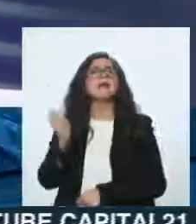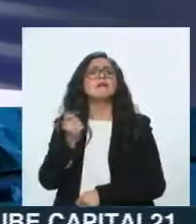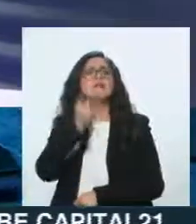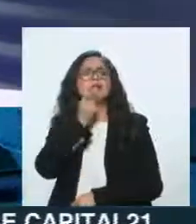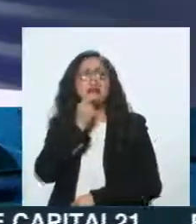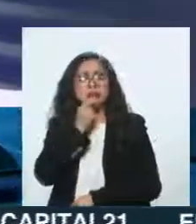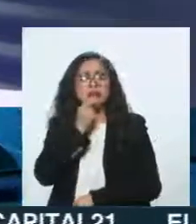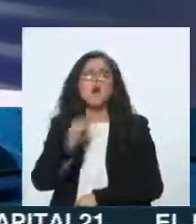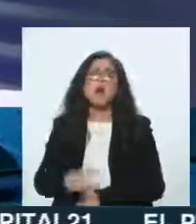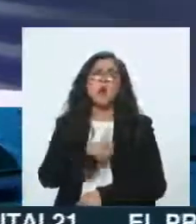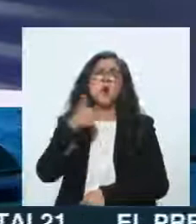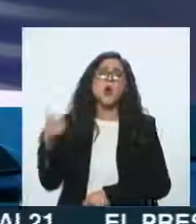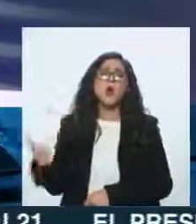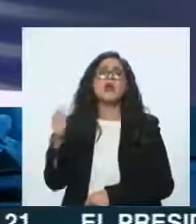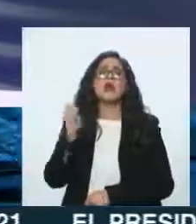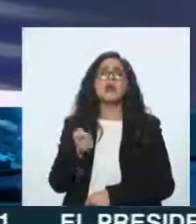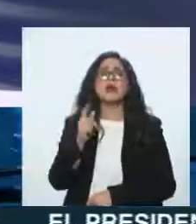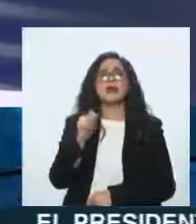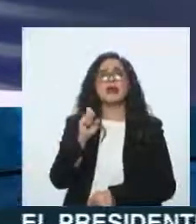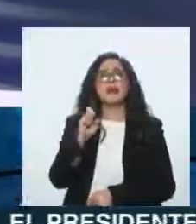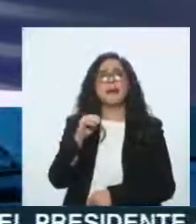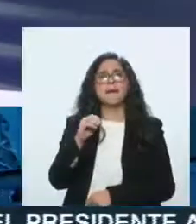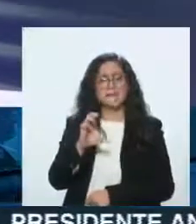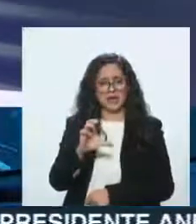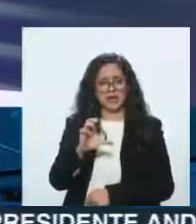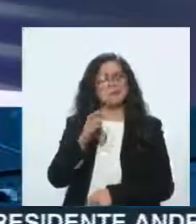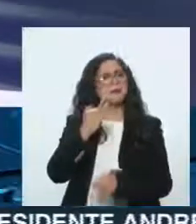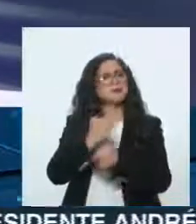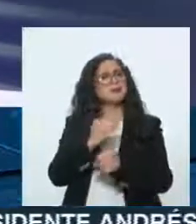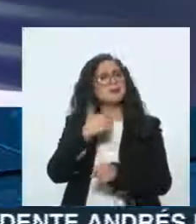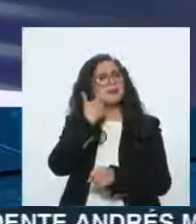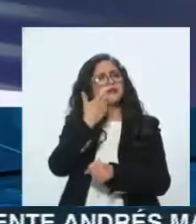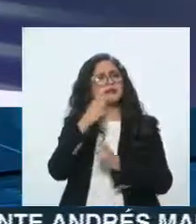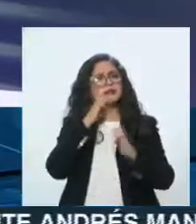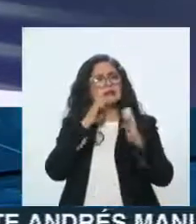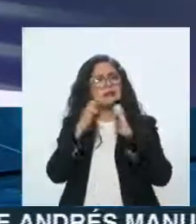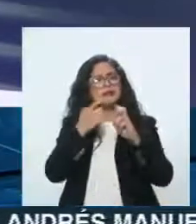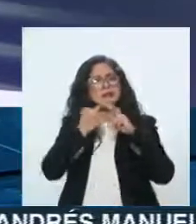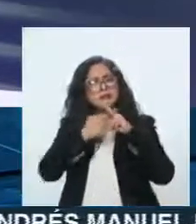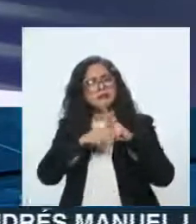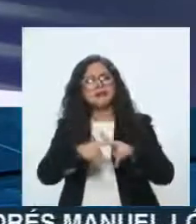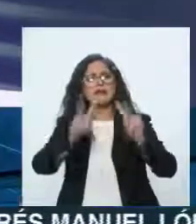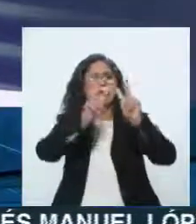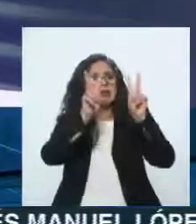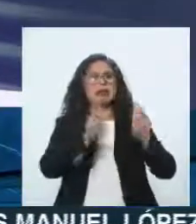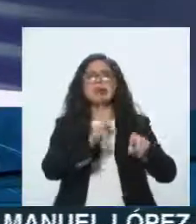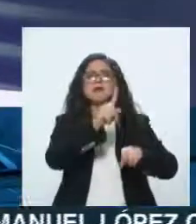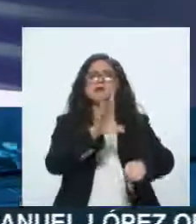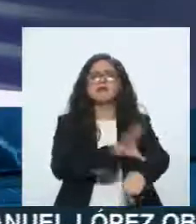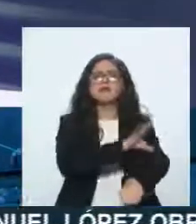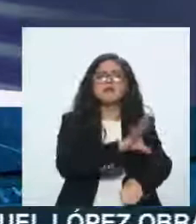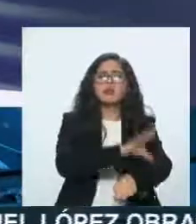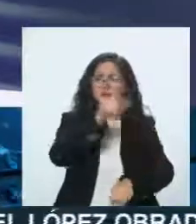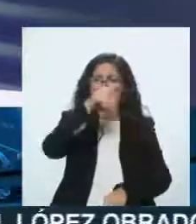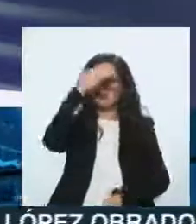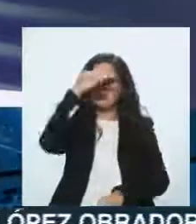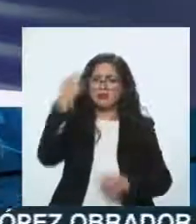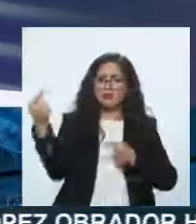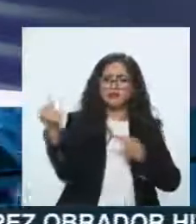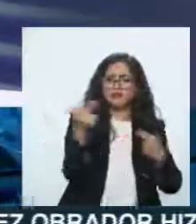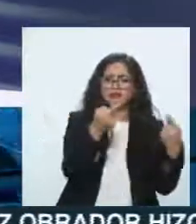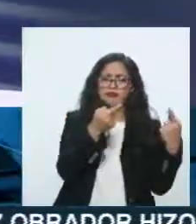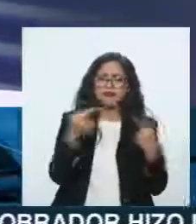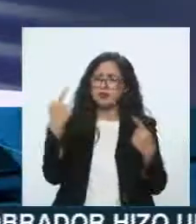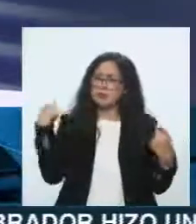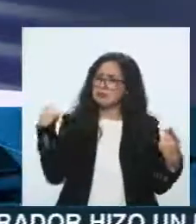te parece si iniciamos rápidamente con el asunto de la política energética? ¿Cómo ha sido un dime y un direte desde hace ya